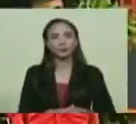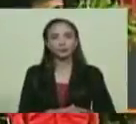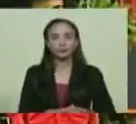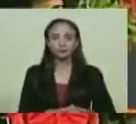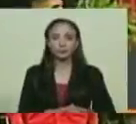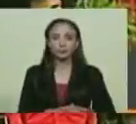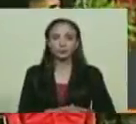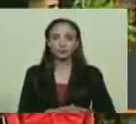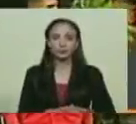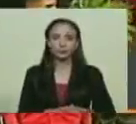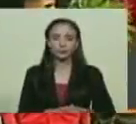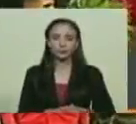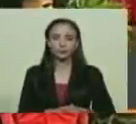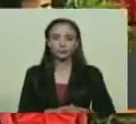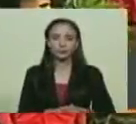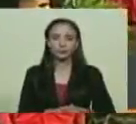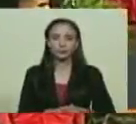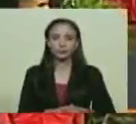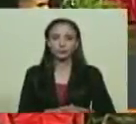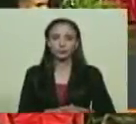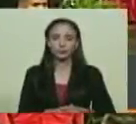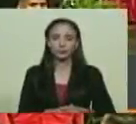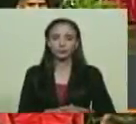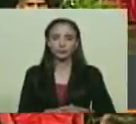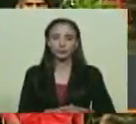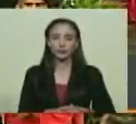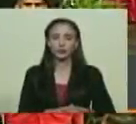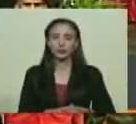Betty Josefina de Vies Castellano.